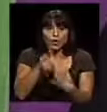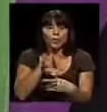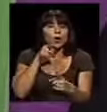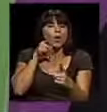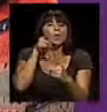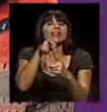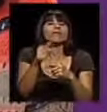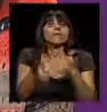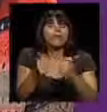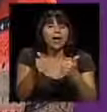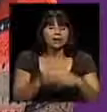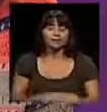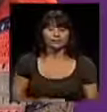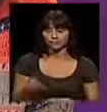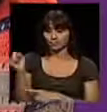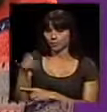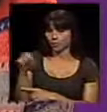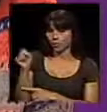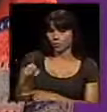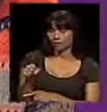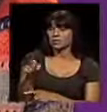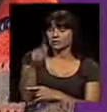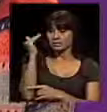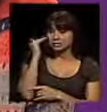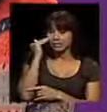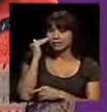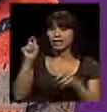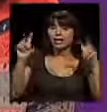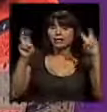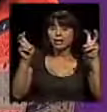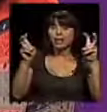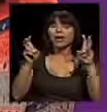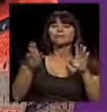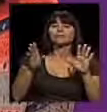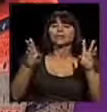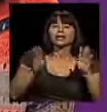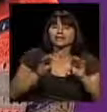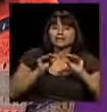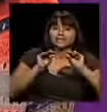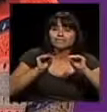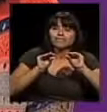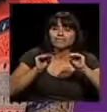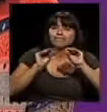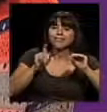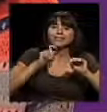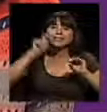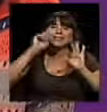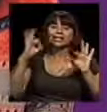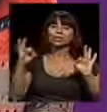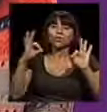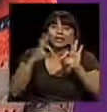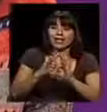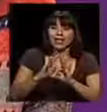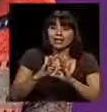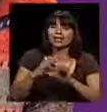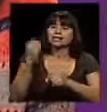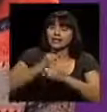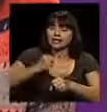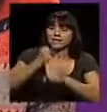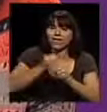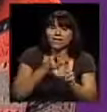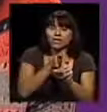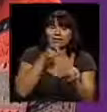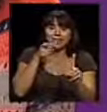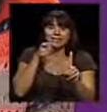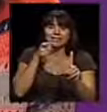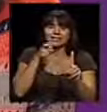Claro. Para nadie es un secreto que lo que es el tema de educación de la sexualidad se ha venido trabajando en el país como muy desde el ámbito